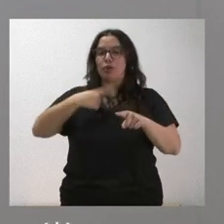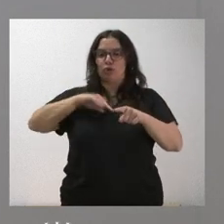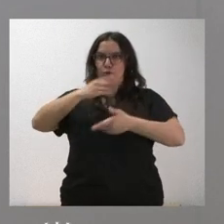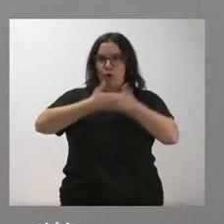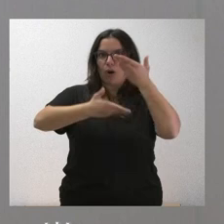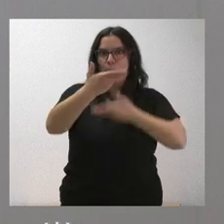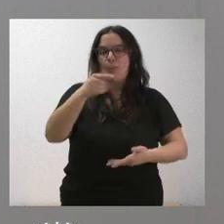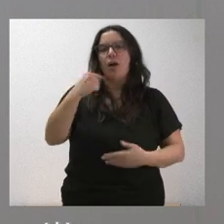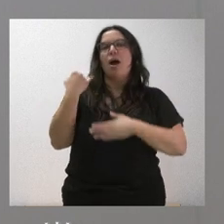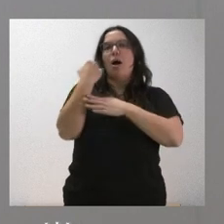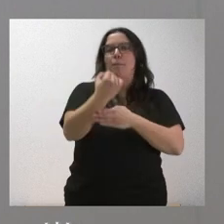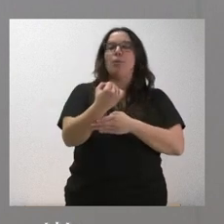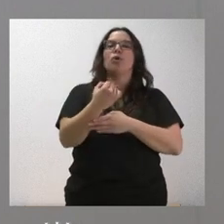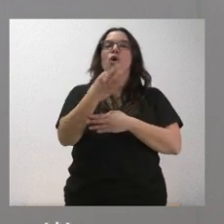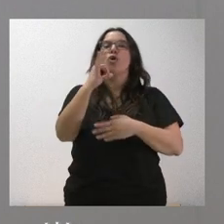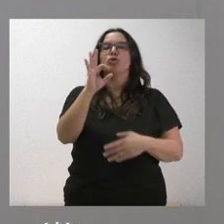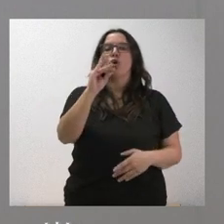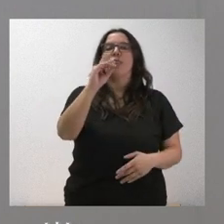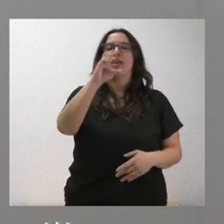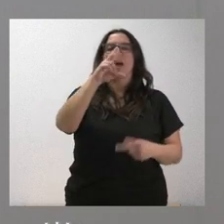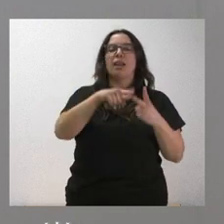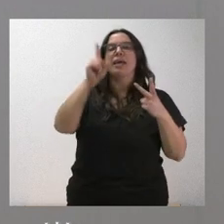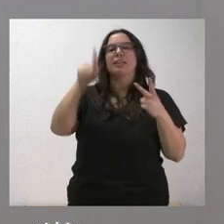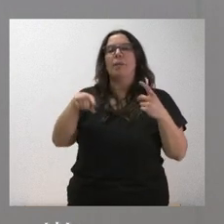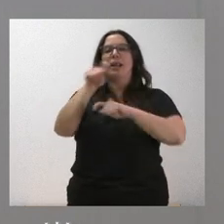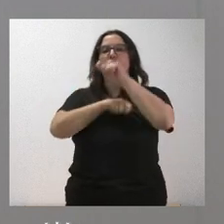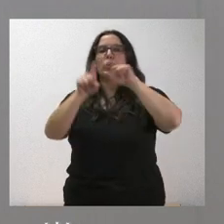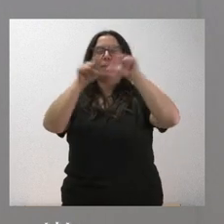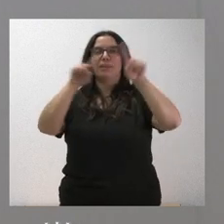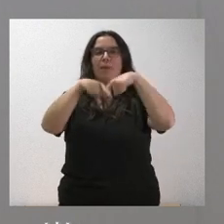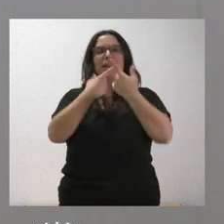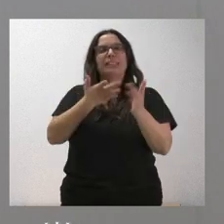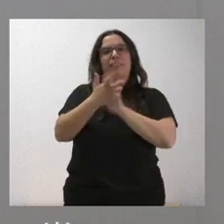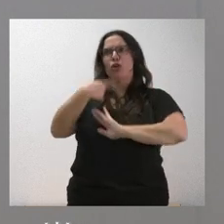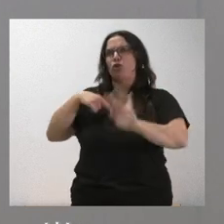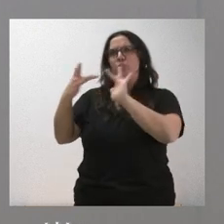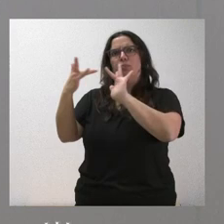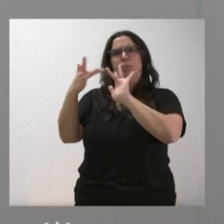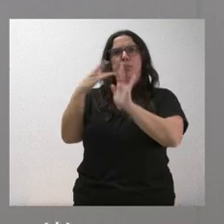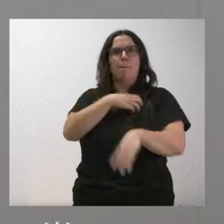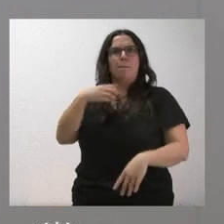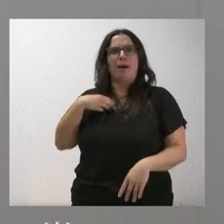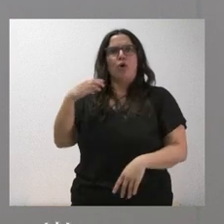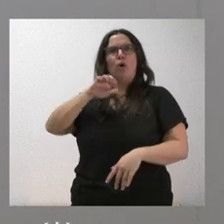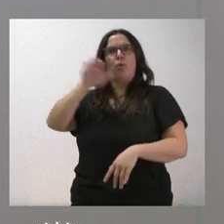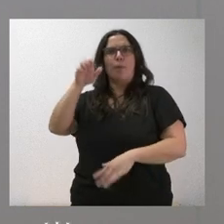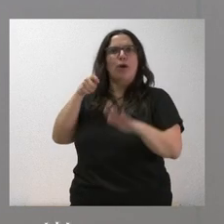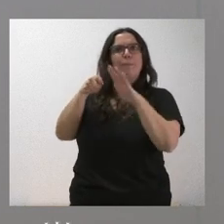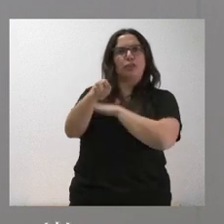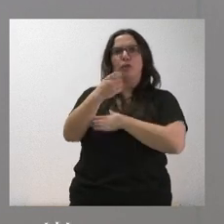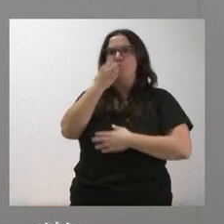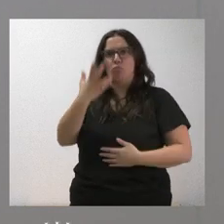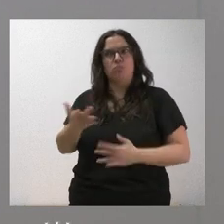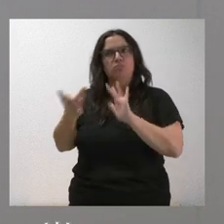contado con el apoyo tanto de sodical como de la asociación de la empresa familiar por tanto tenemos una excelente relación con el Bei lo tenemos en este plan de